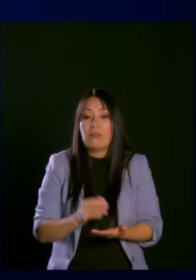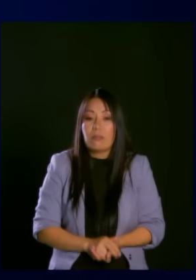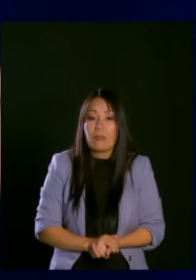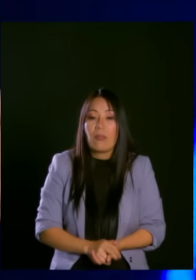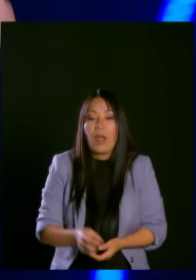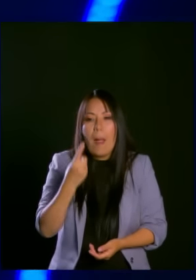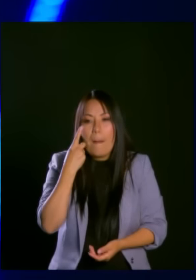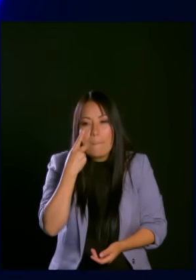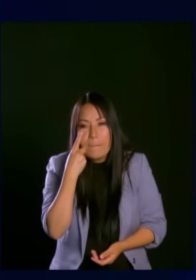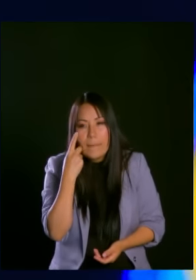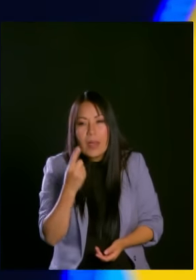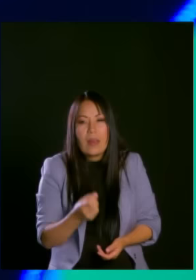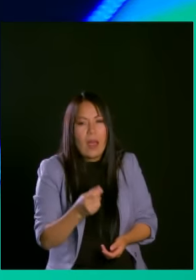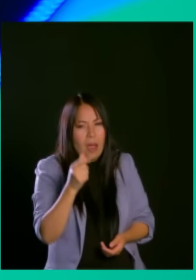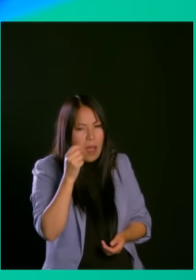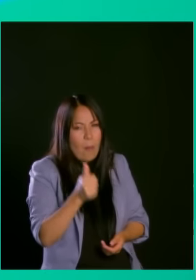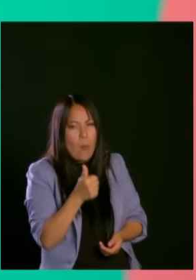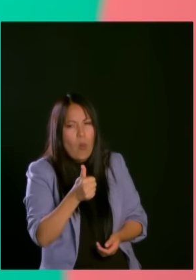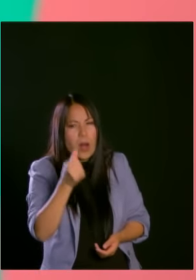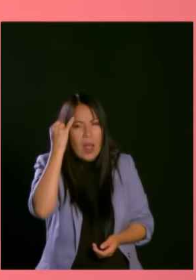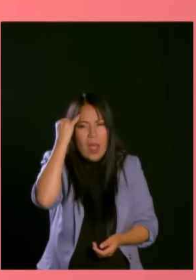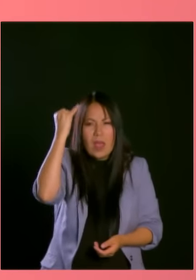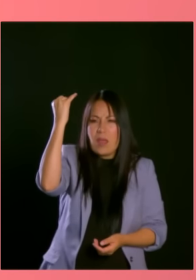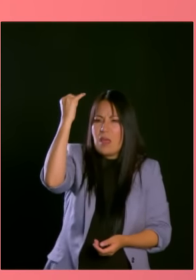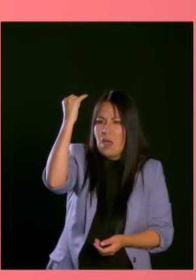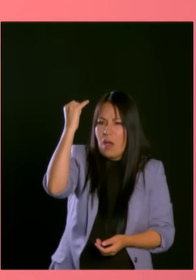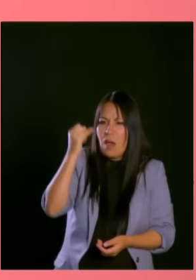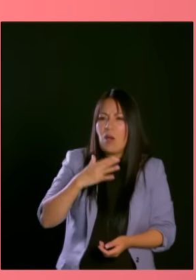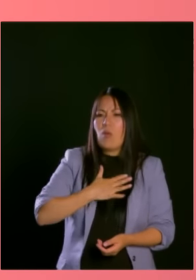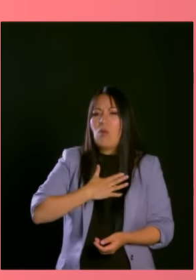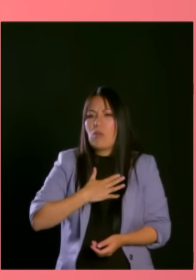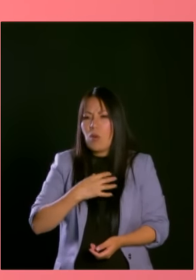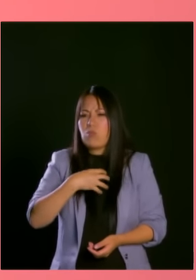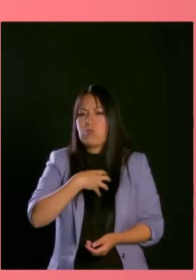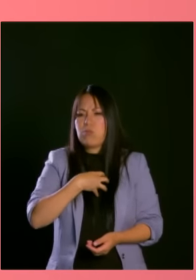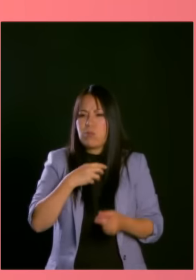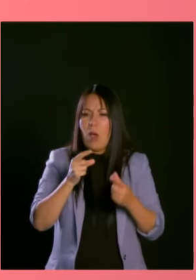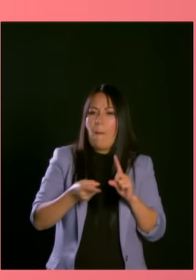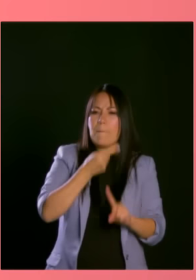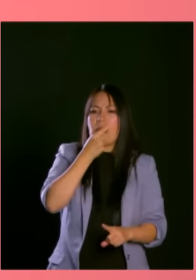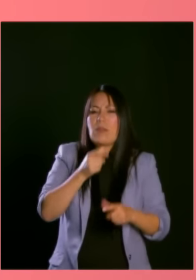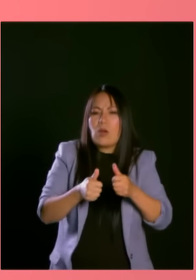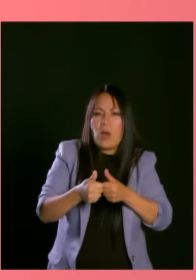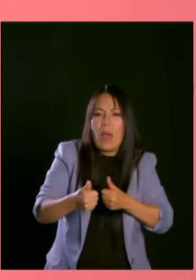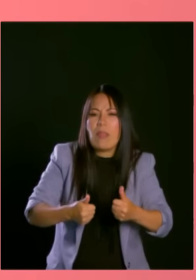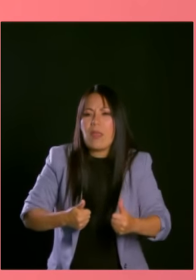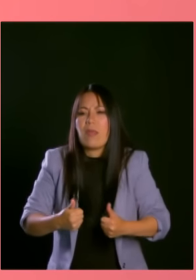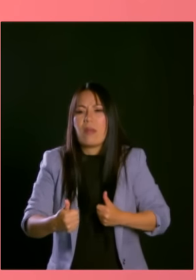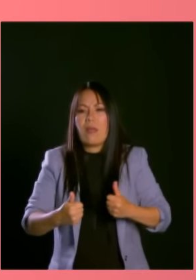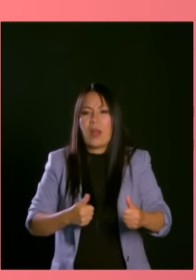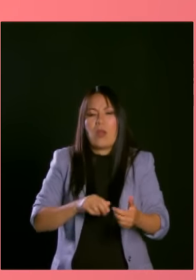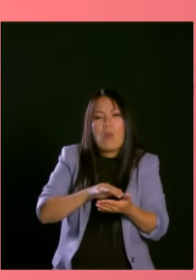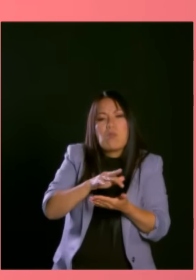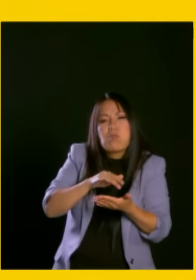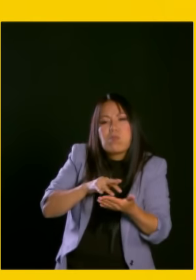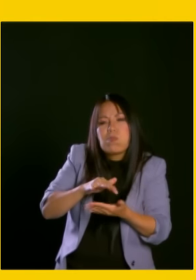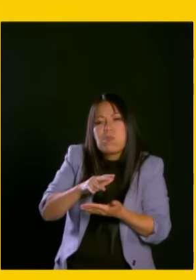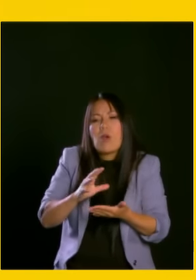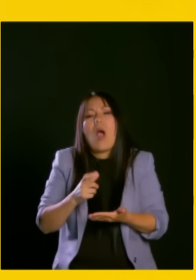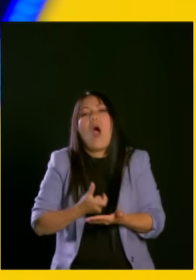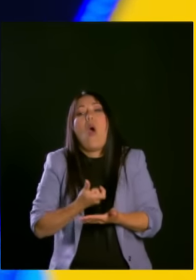Pone su atención en la administración del gasto. ¿Cuánto me va a costar? Sí, solo